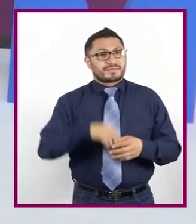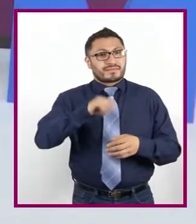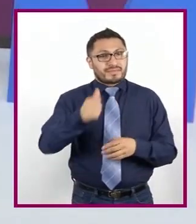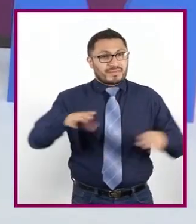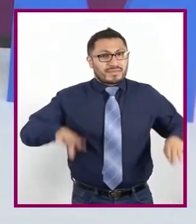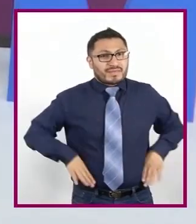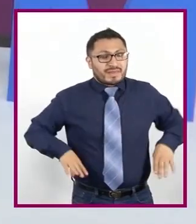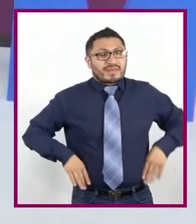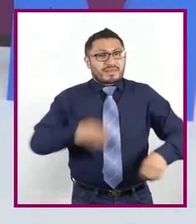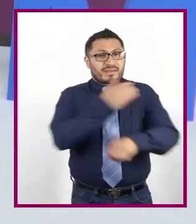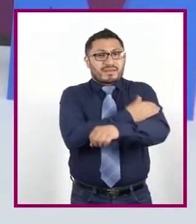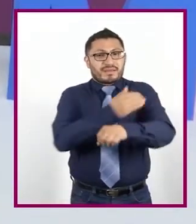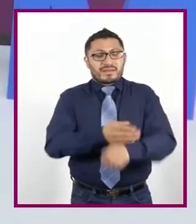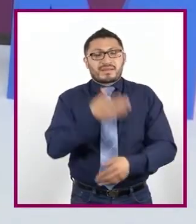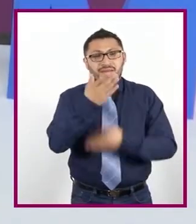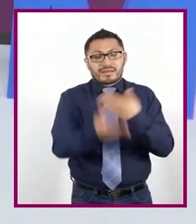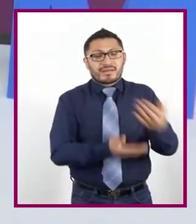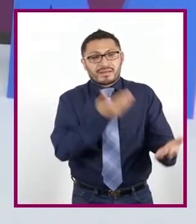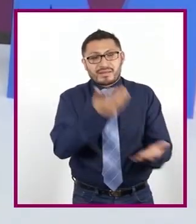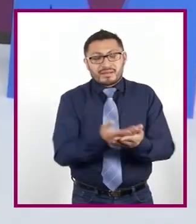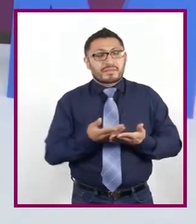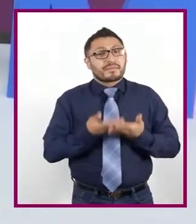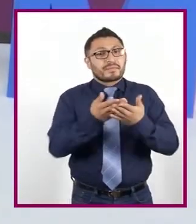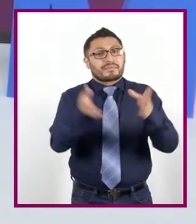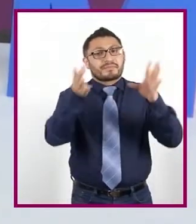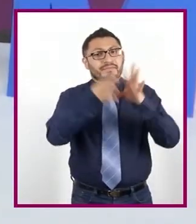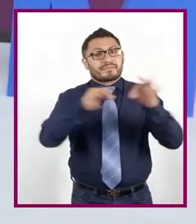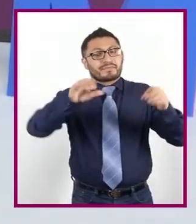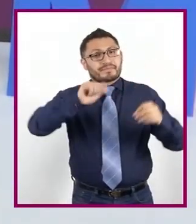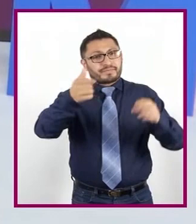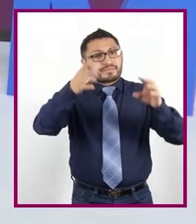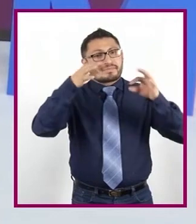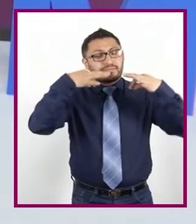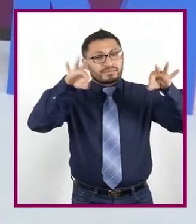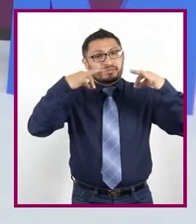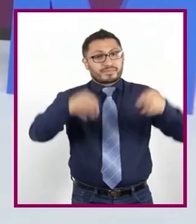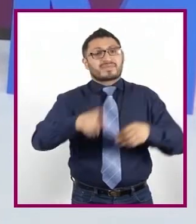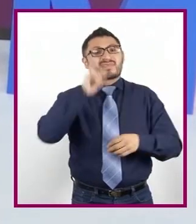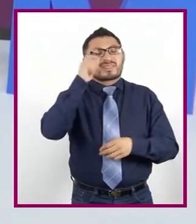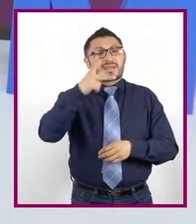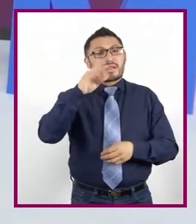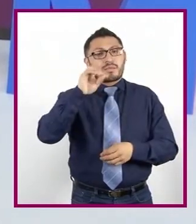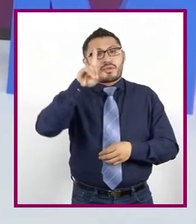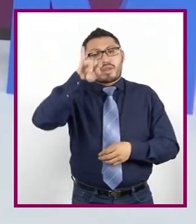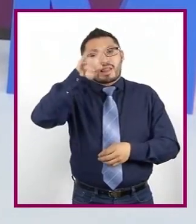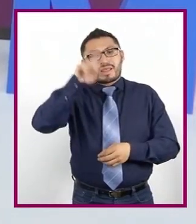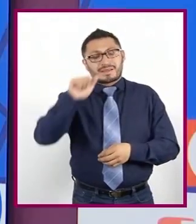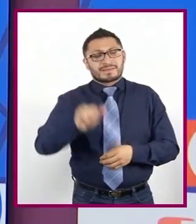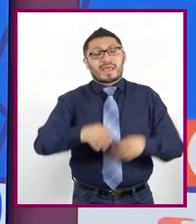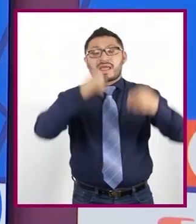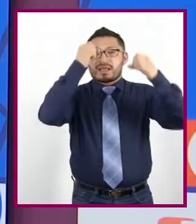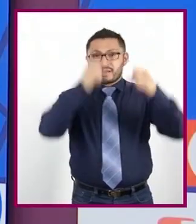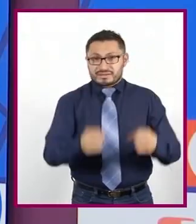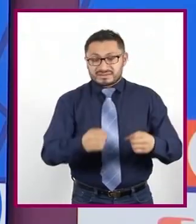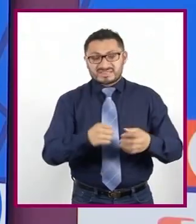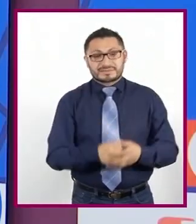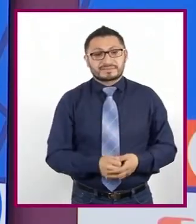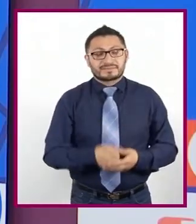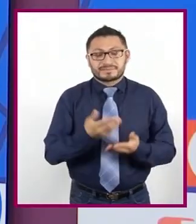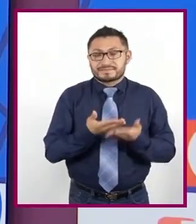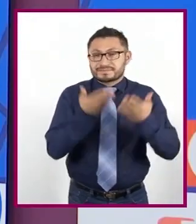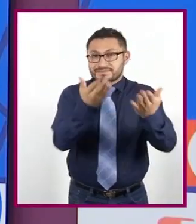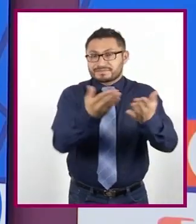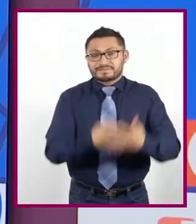sus compañeros nos brinda una colaboración explicando otro documento, la póliza de garantía. Adelante